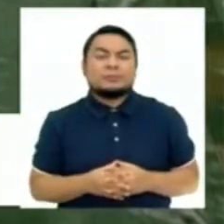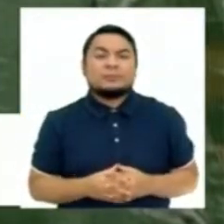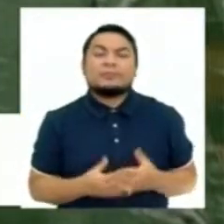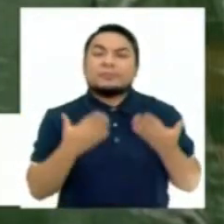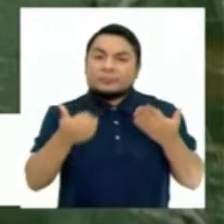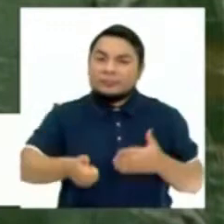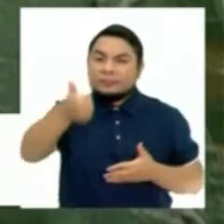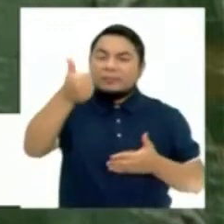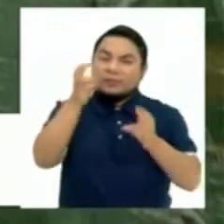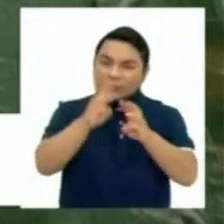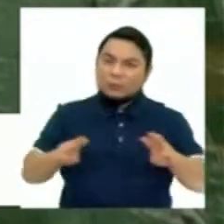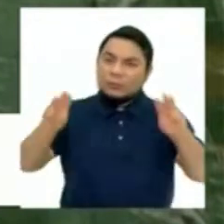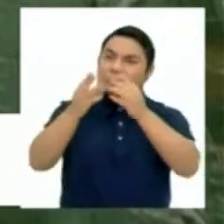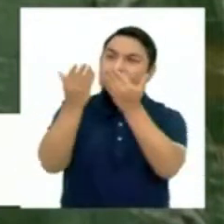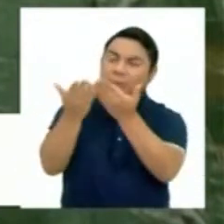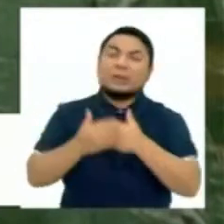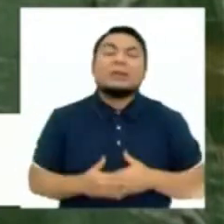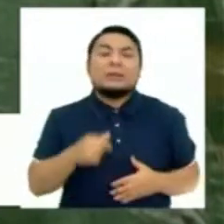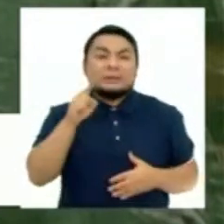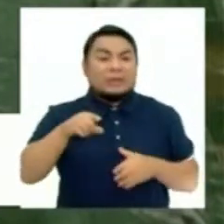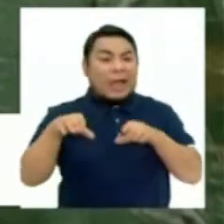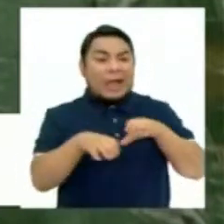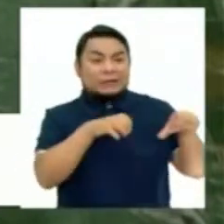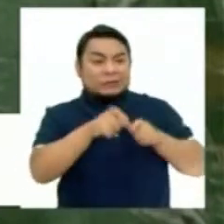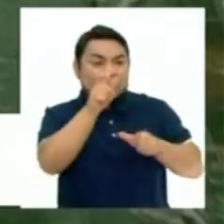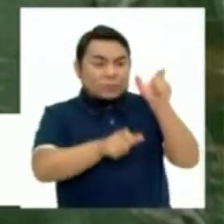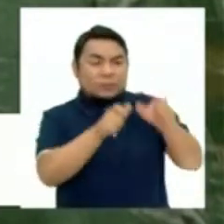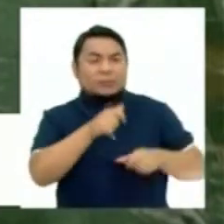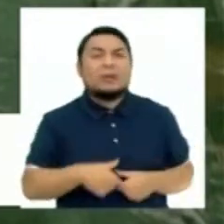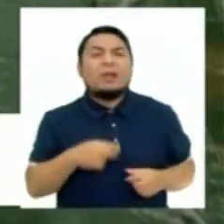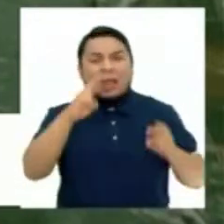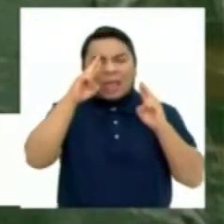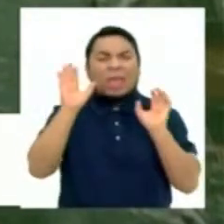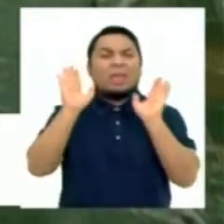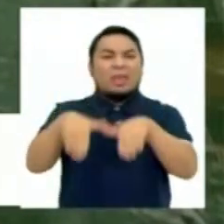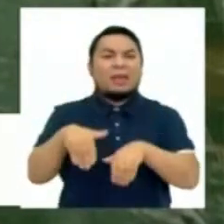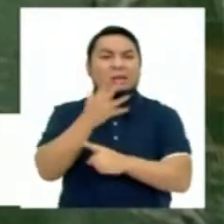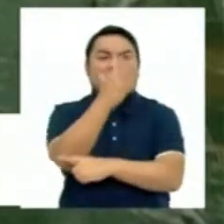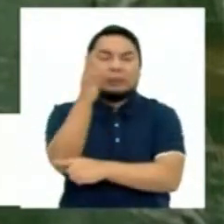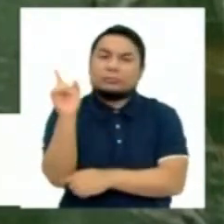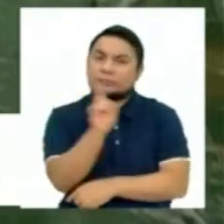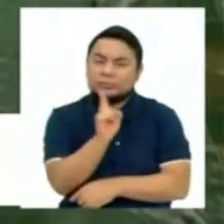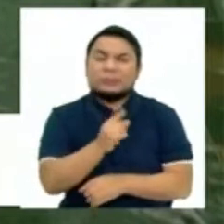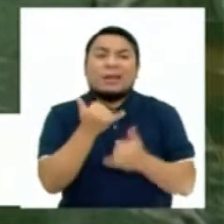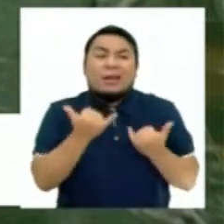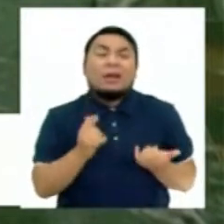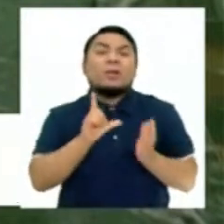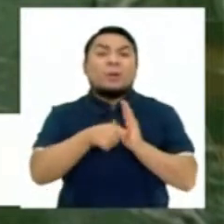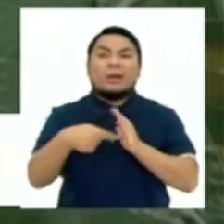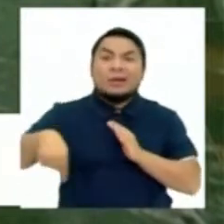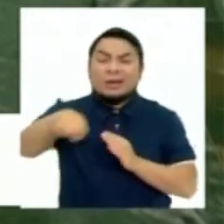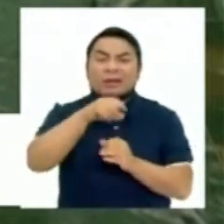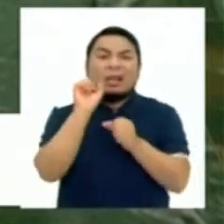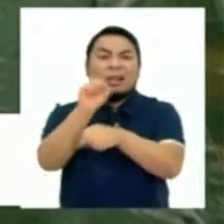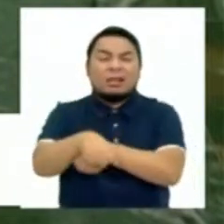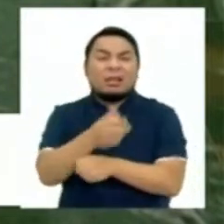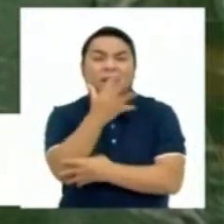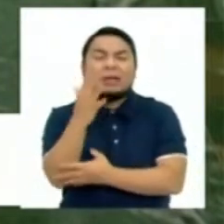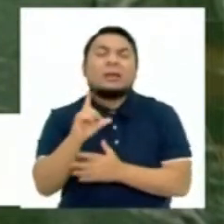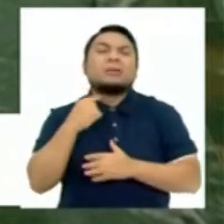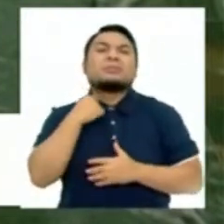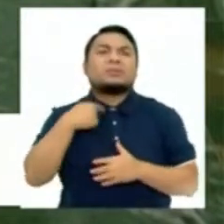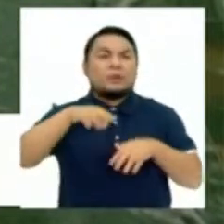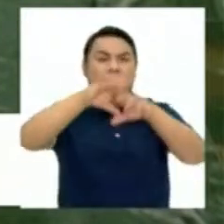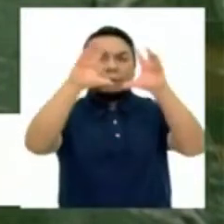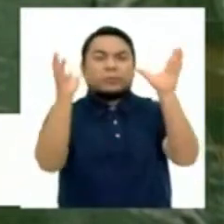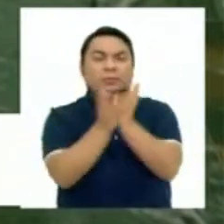Señor presidente, la acción humana sin respeto por la naturaleza nos ha llevado a cuestionar la viabilidad del